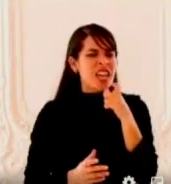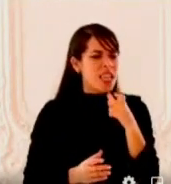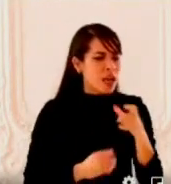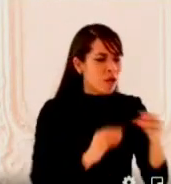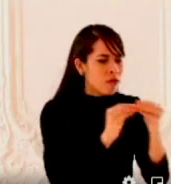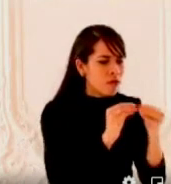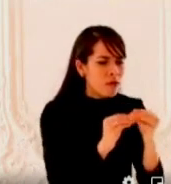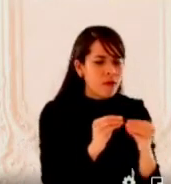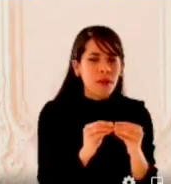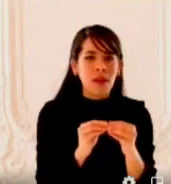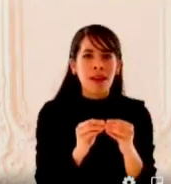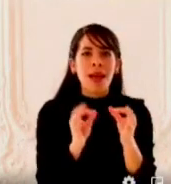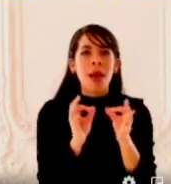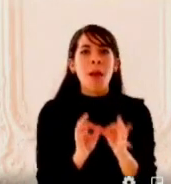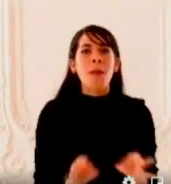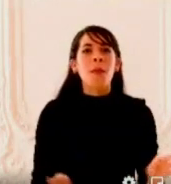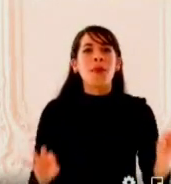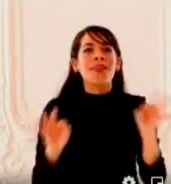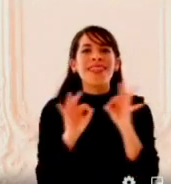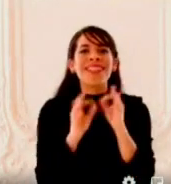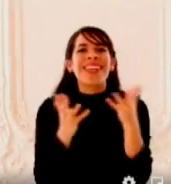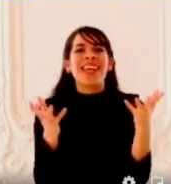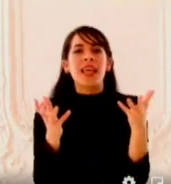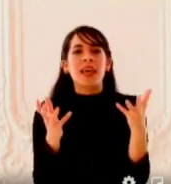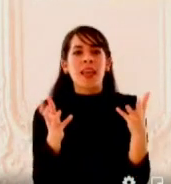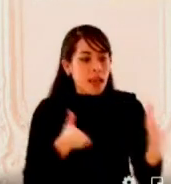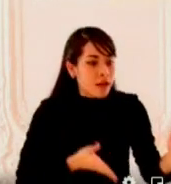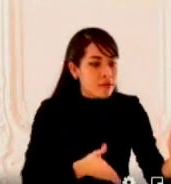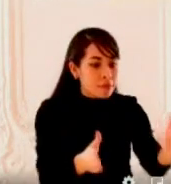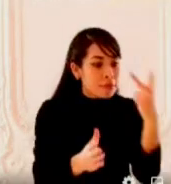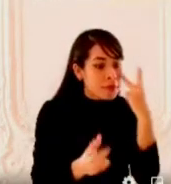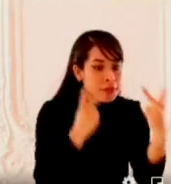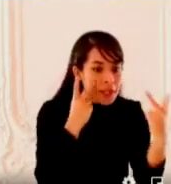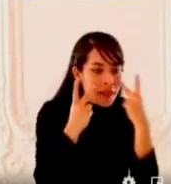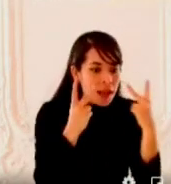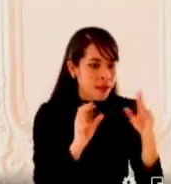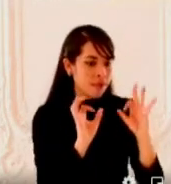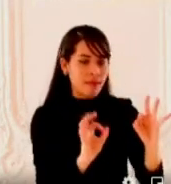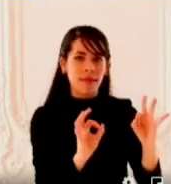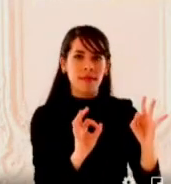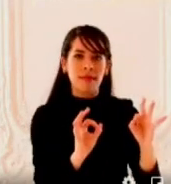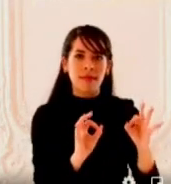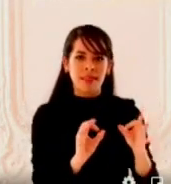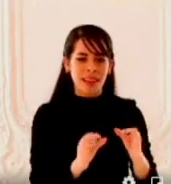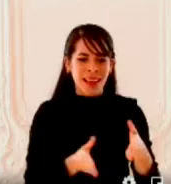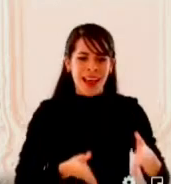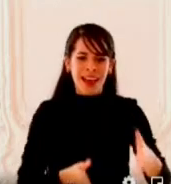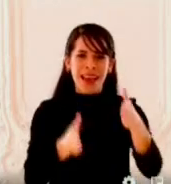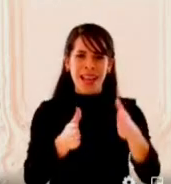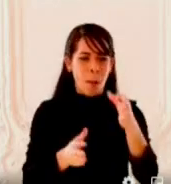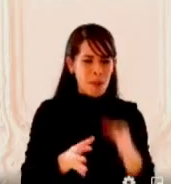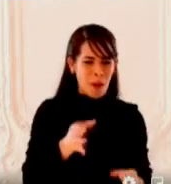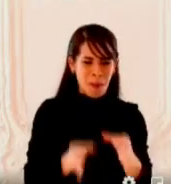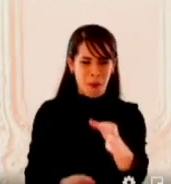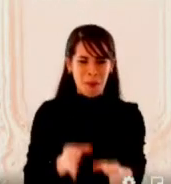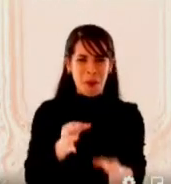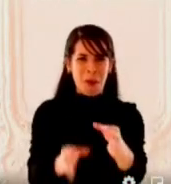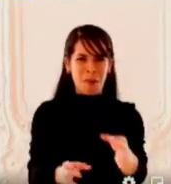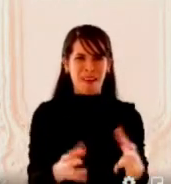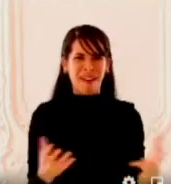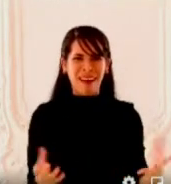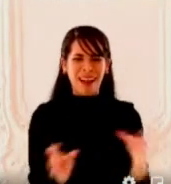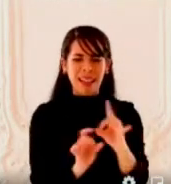es que la carretera esté en buen estado, que no hayan los boquetes que mencionó Normando y que tú también estás